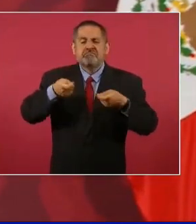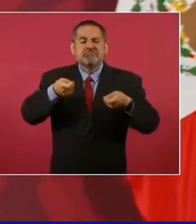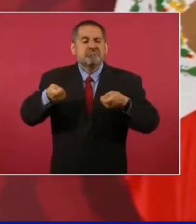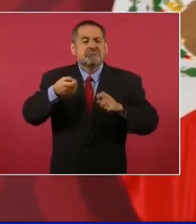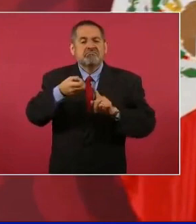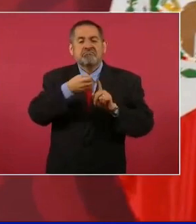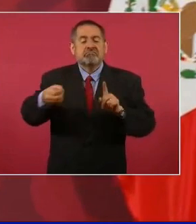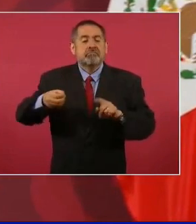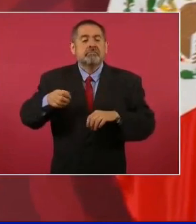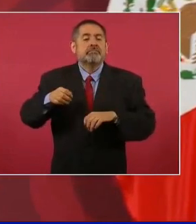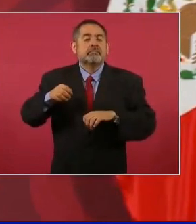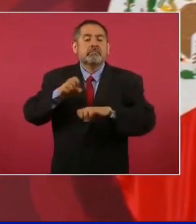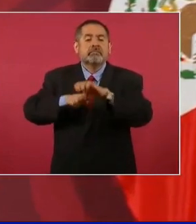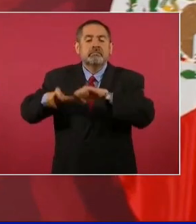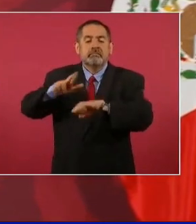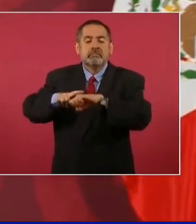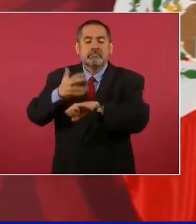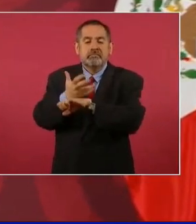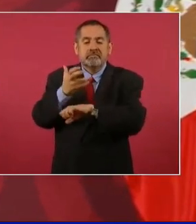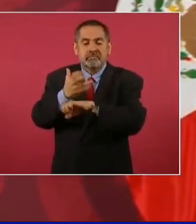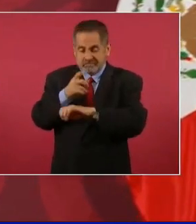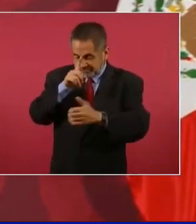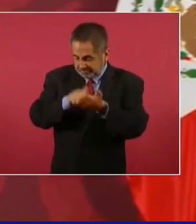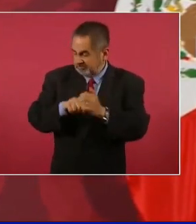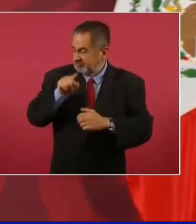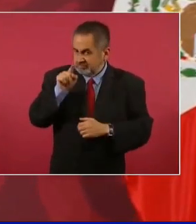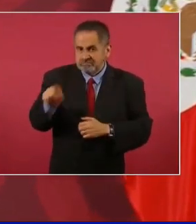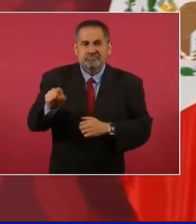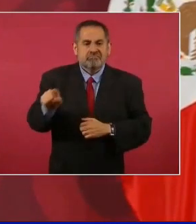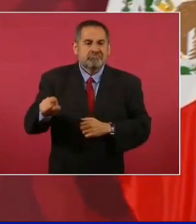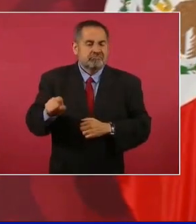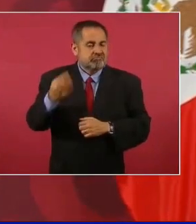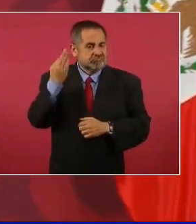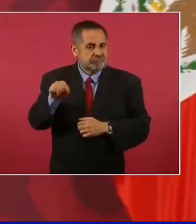todo fue el embajador de Estados Unidos.